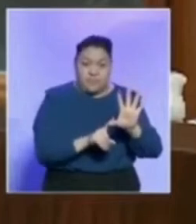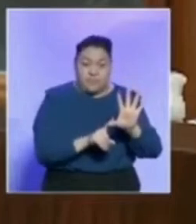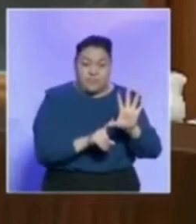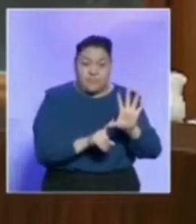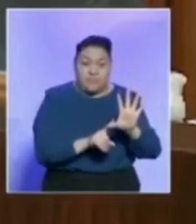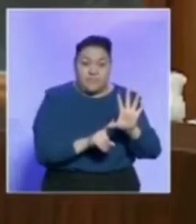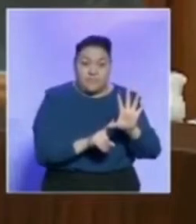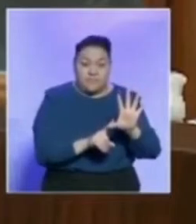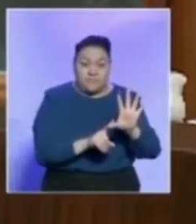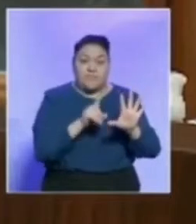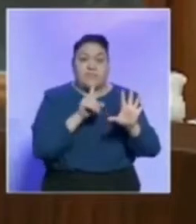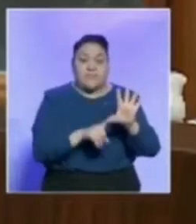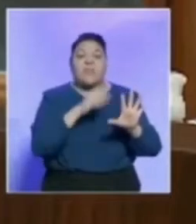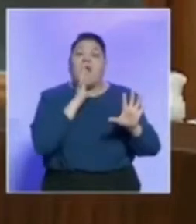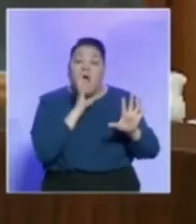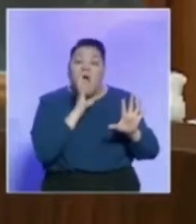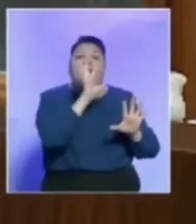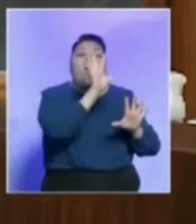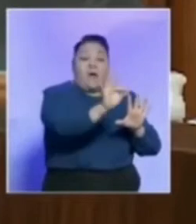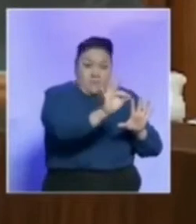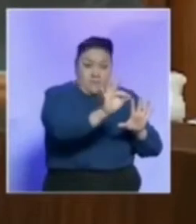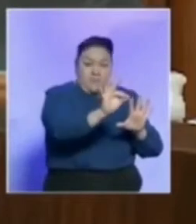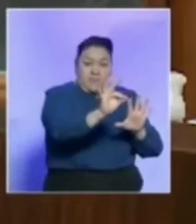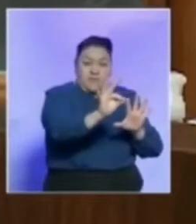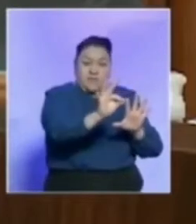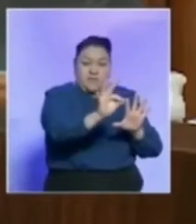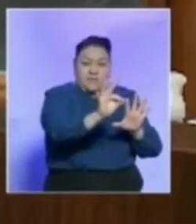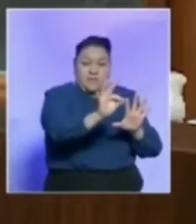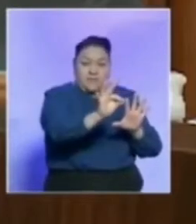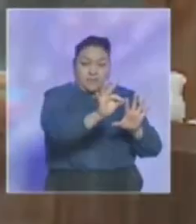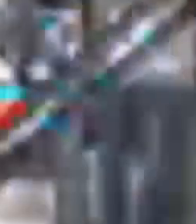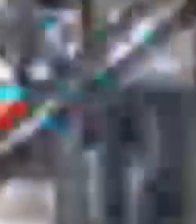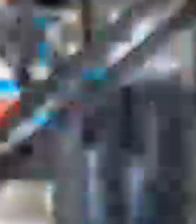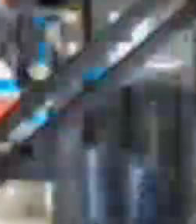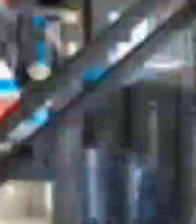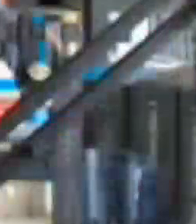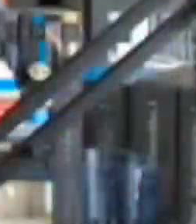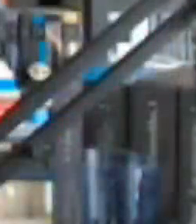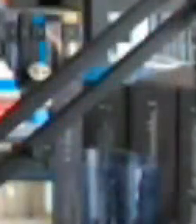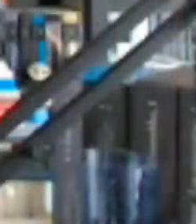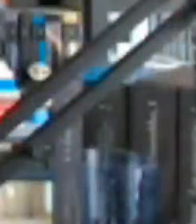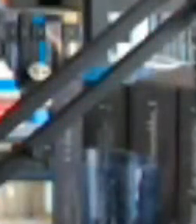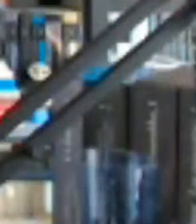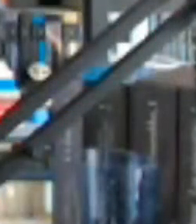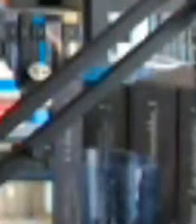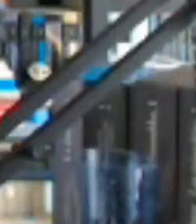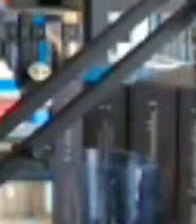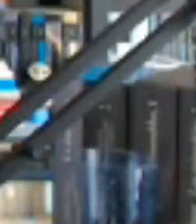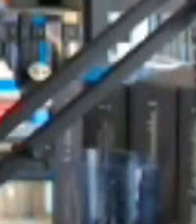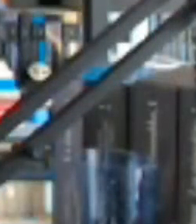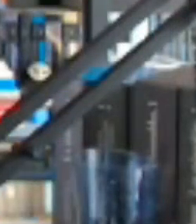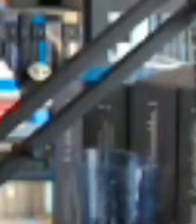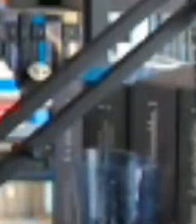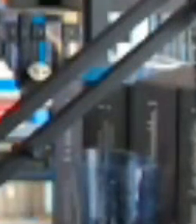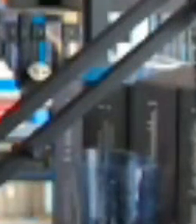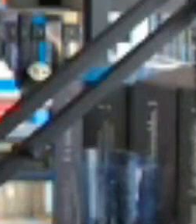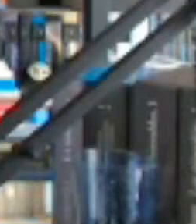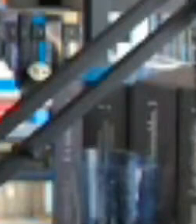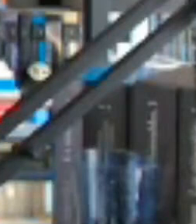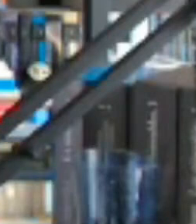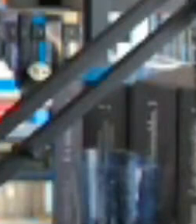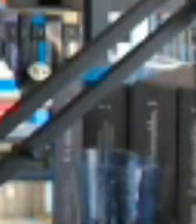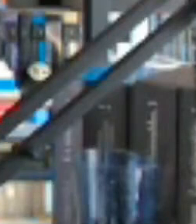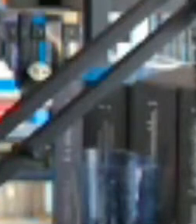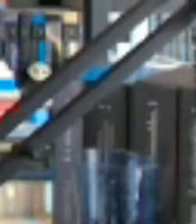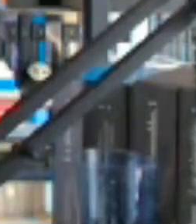dado chorrillo, estaba yo viendo que hay una escala de heces fecales incluso en Bristol, la hay, aunque no